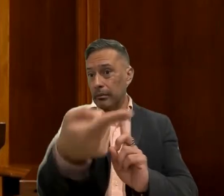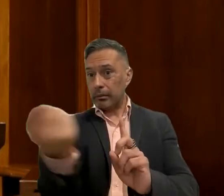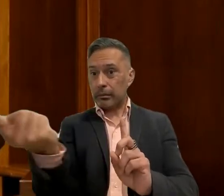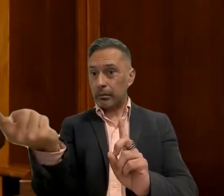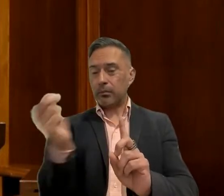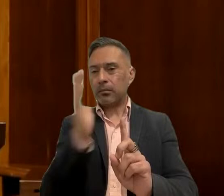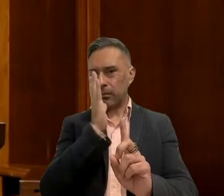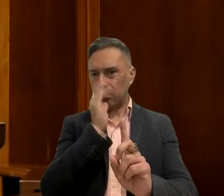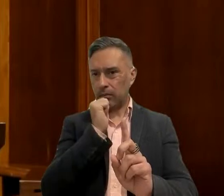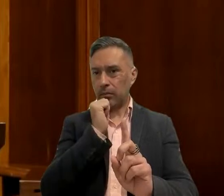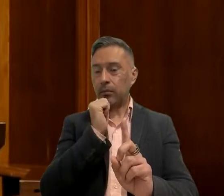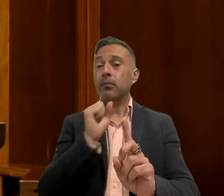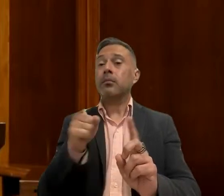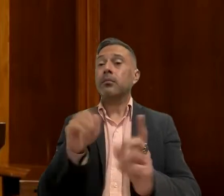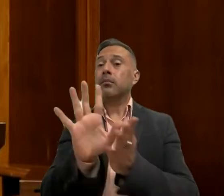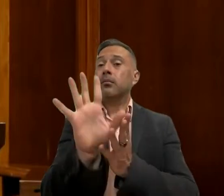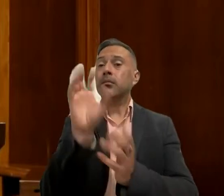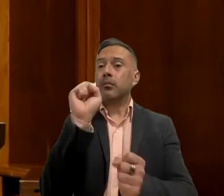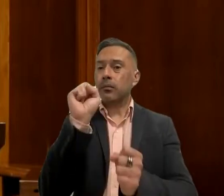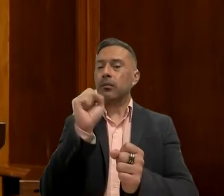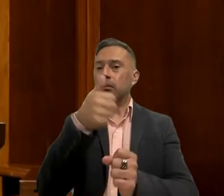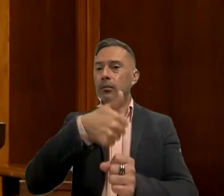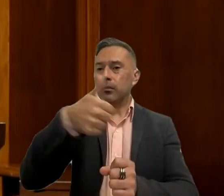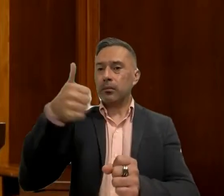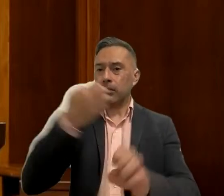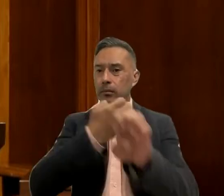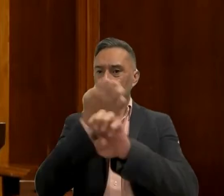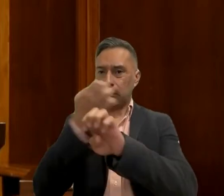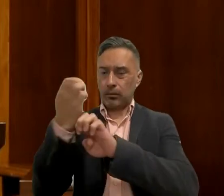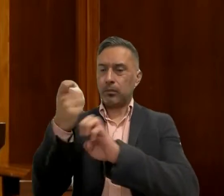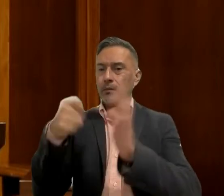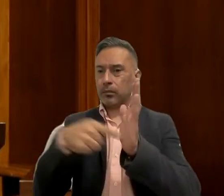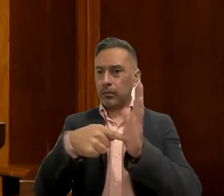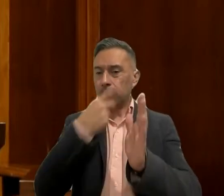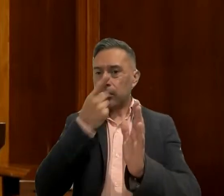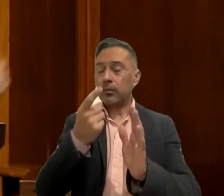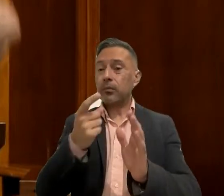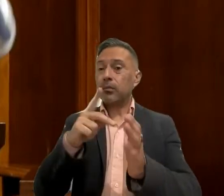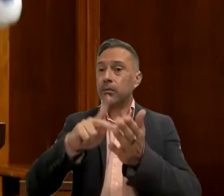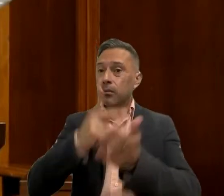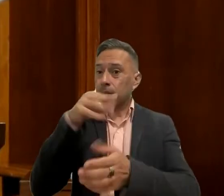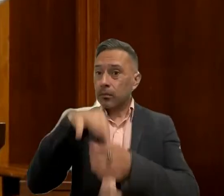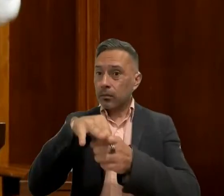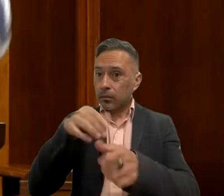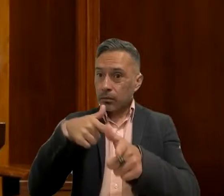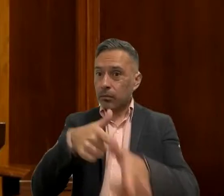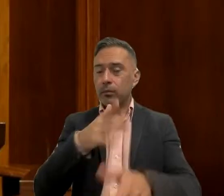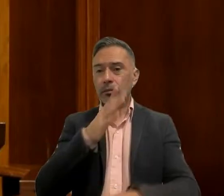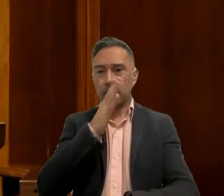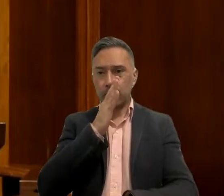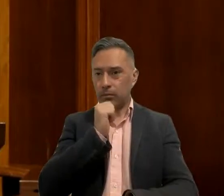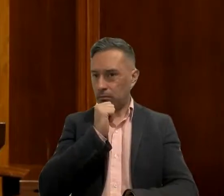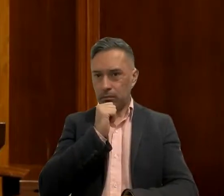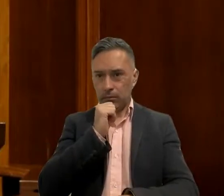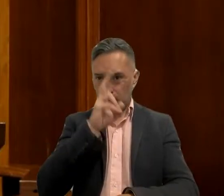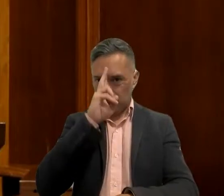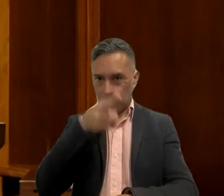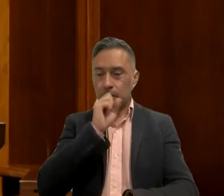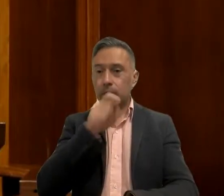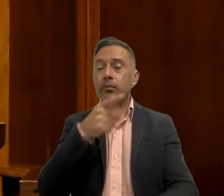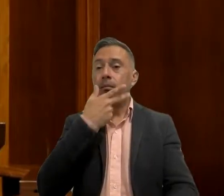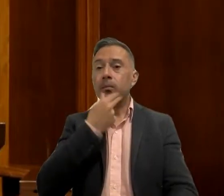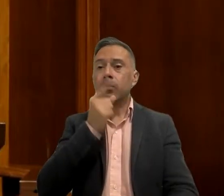estados deberán establecer la prohibición de la reelección consecutiva para el mismo cargo y de presidentes y